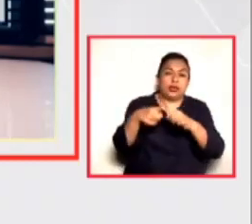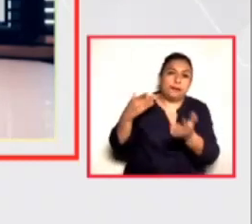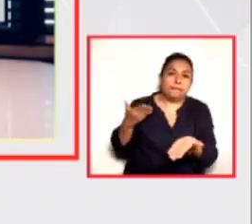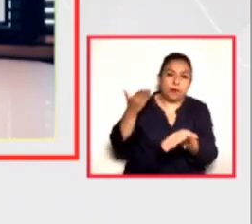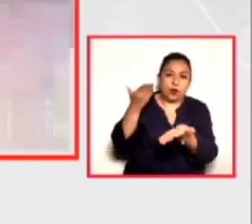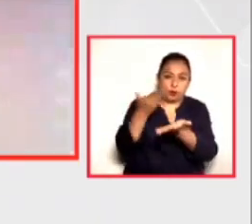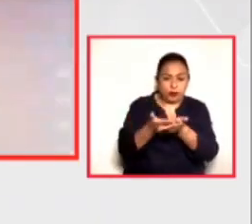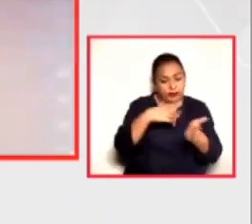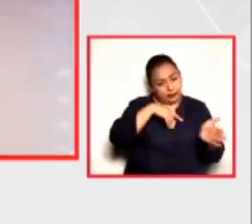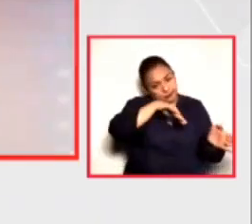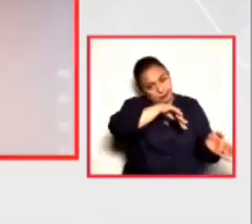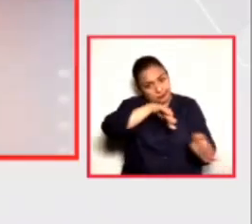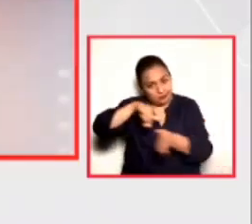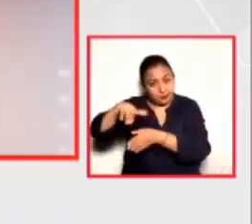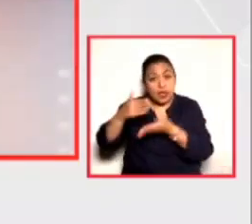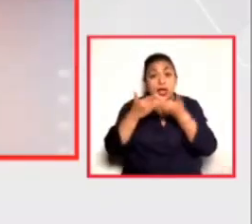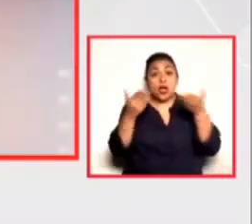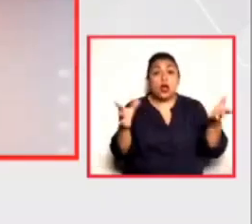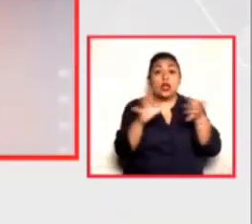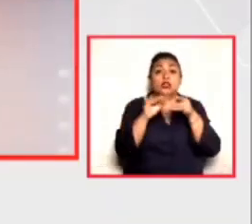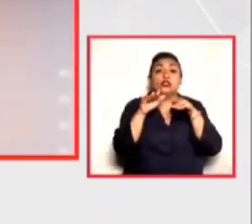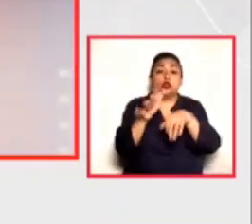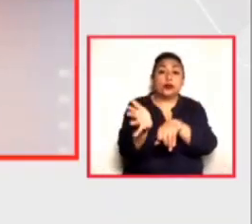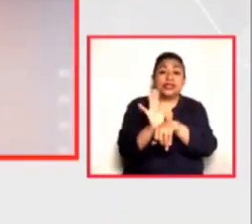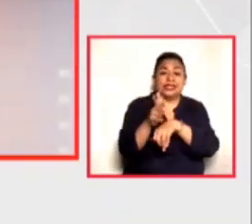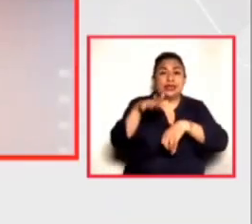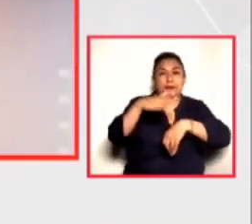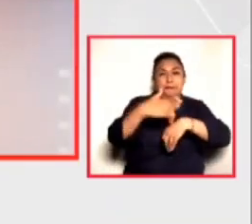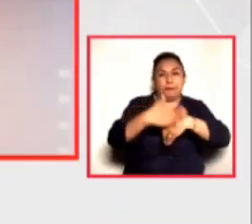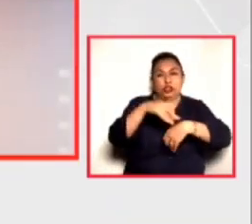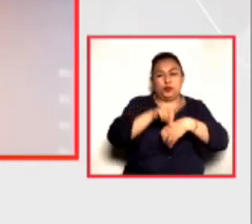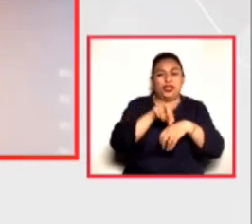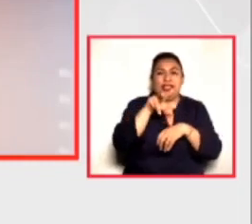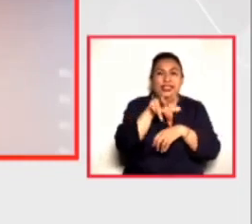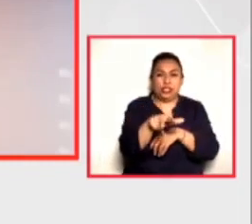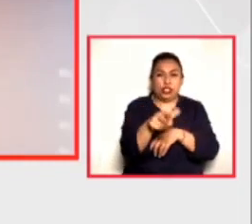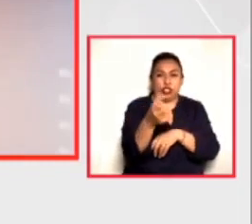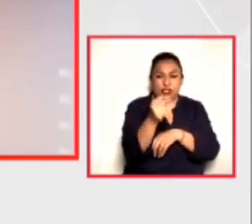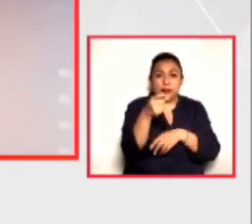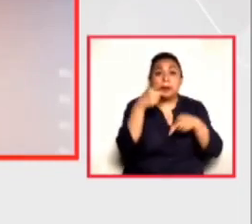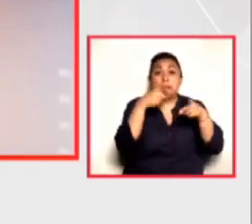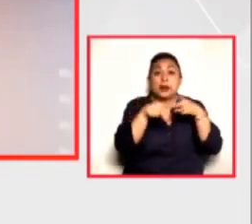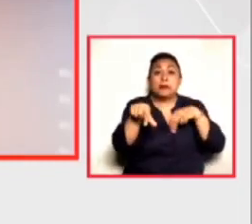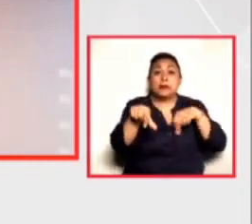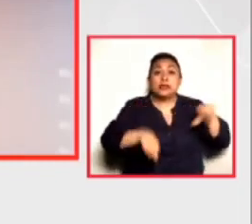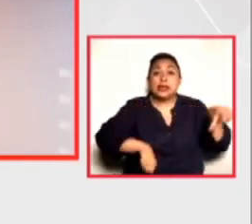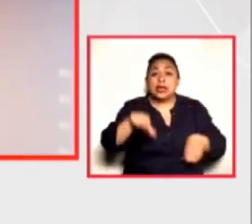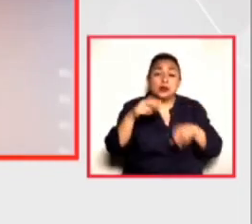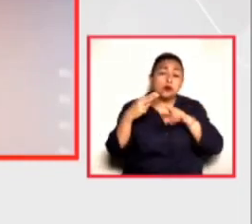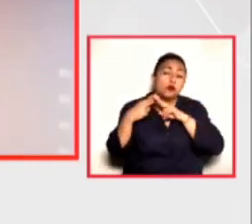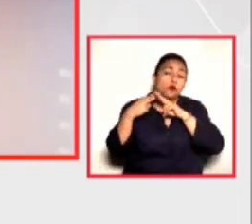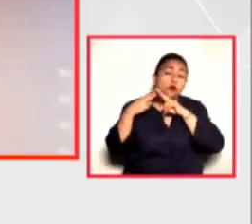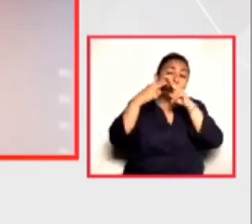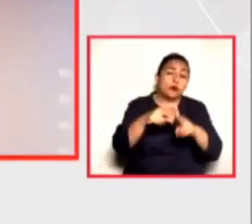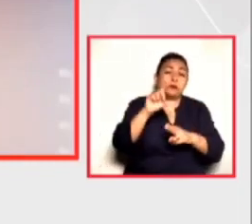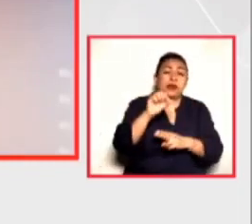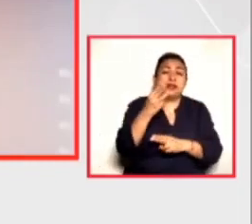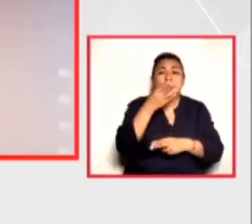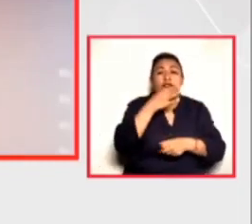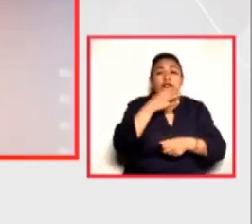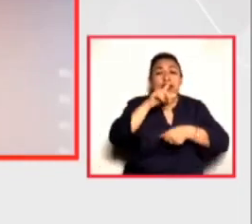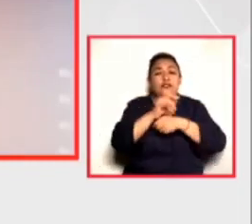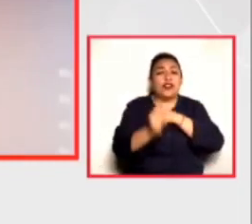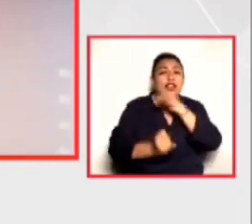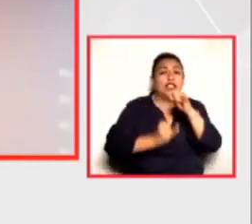tema, vamos a platicar de cine. El próximo 18 de septiembre comienzan las actividades de la 23ª edición del Festival Internacional de Cine de